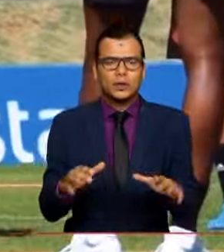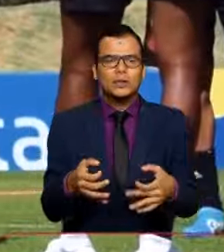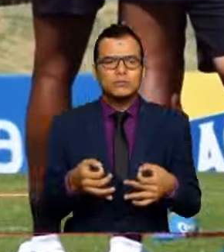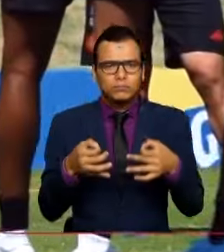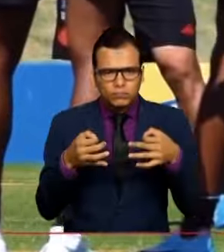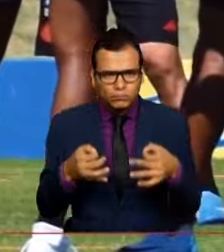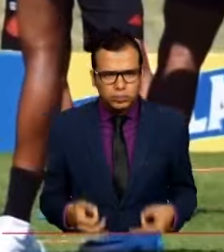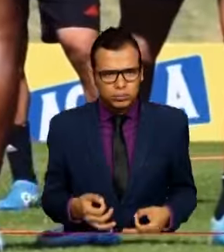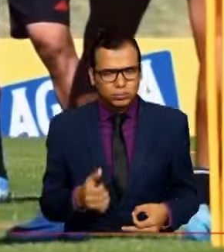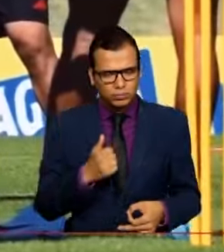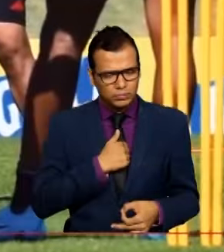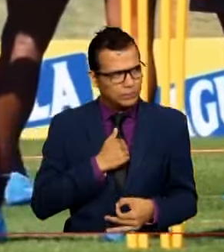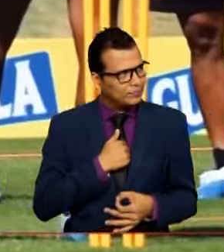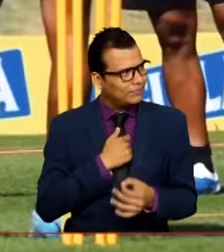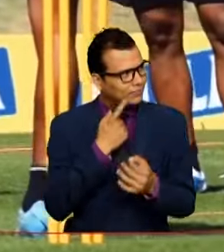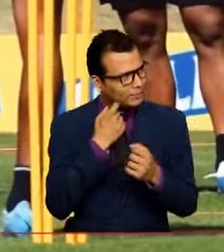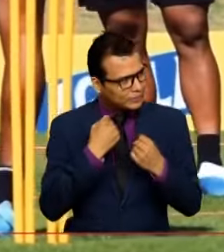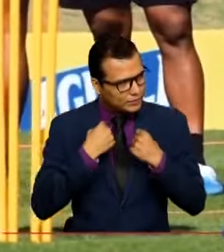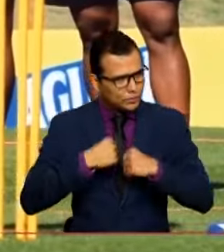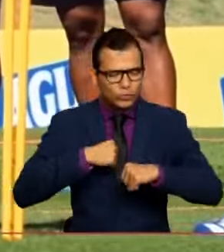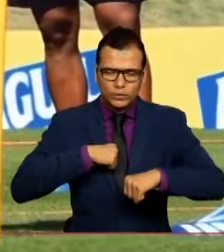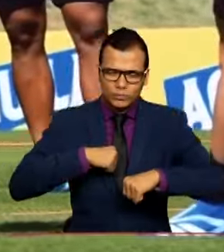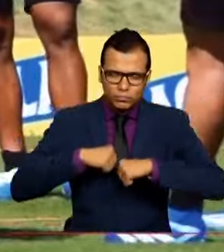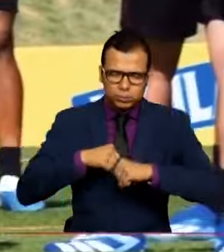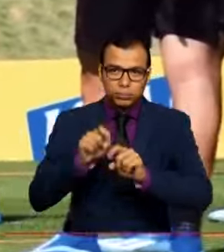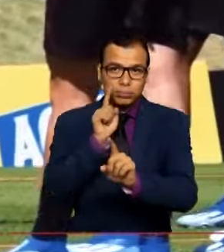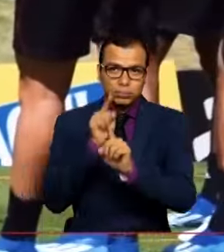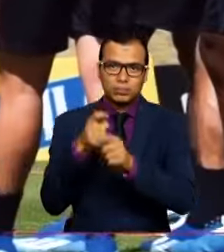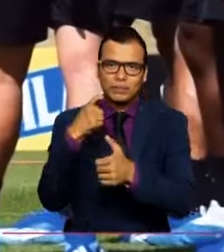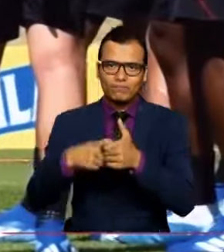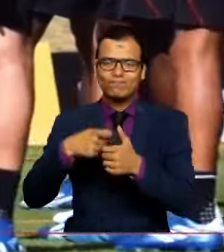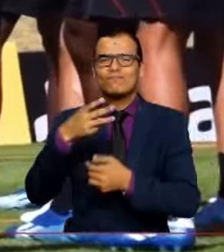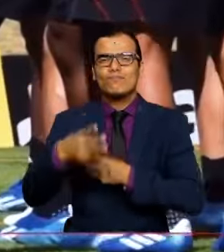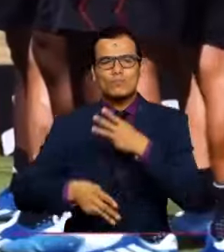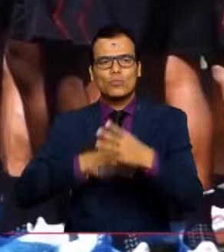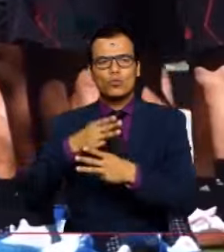cada eslabón de esa cadena que nos va a llevar al Mundial. Así que,